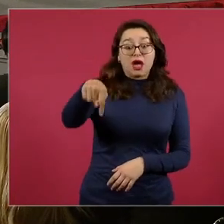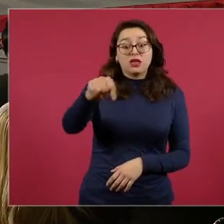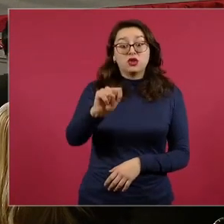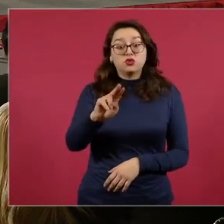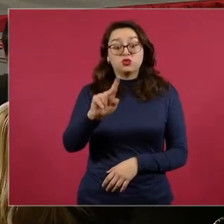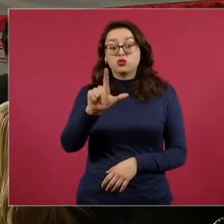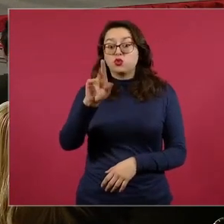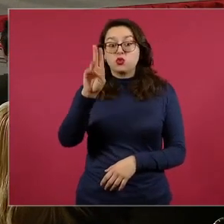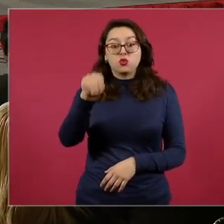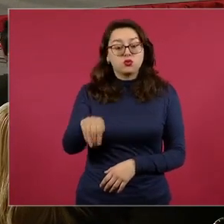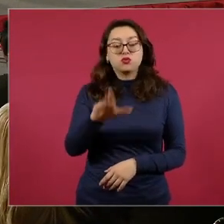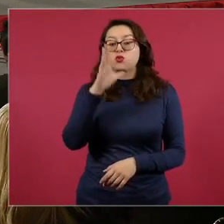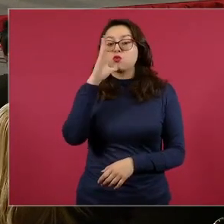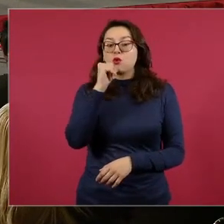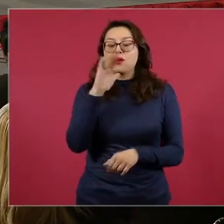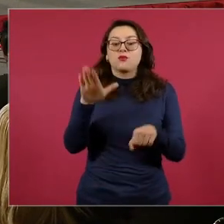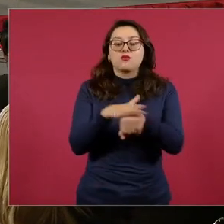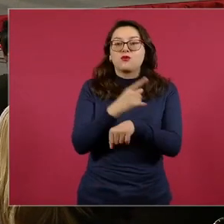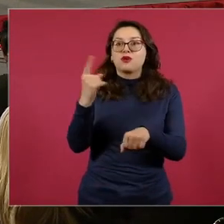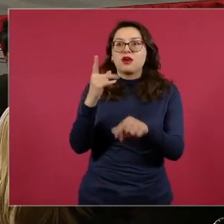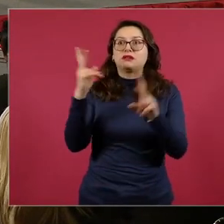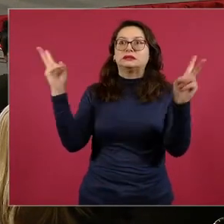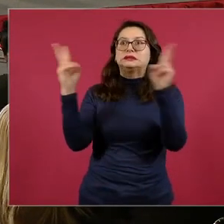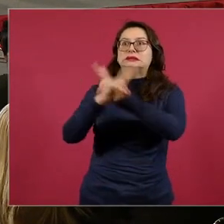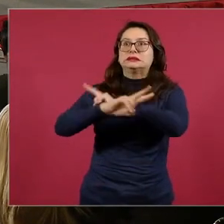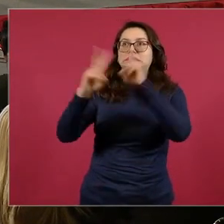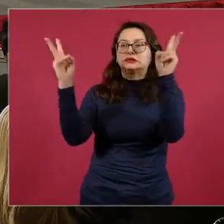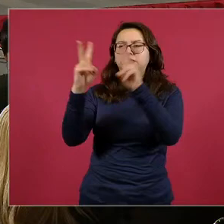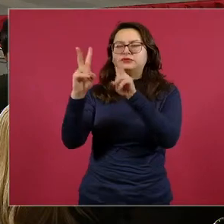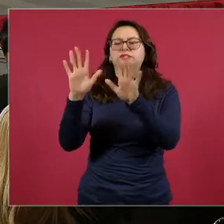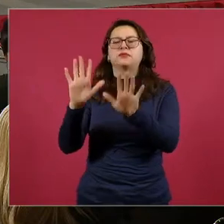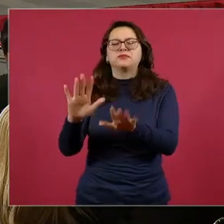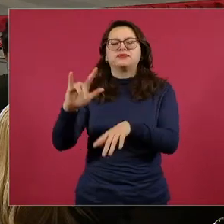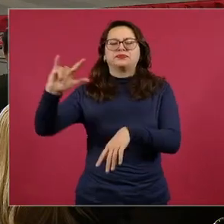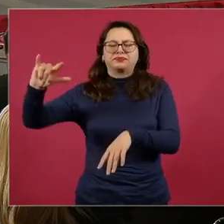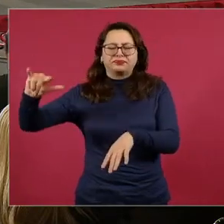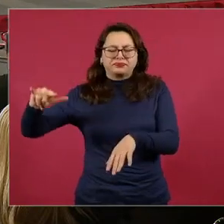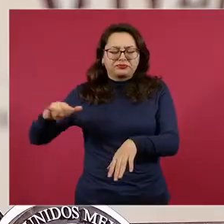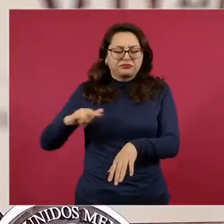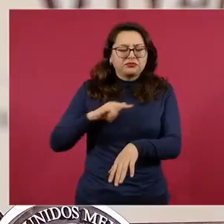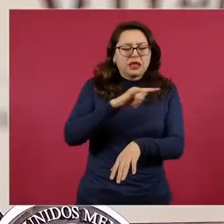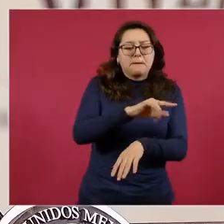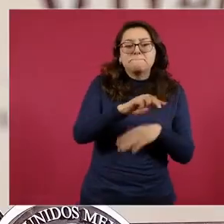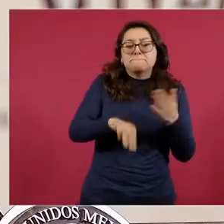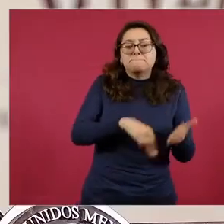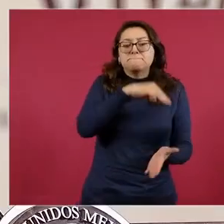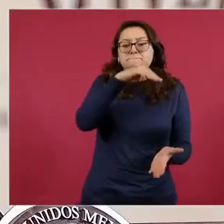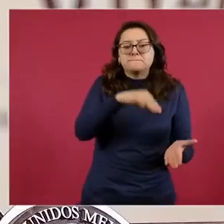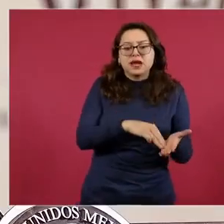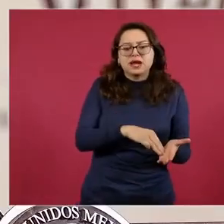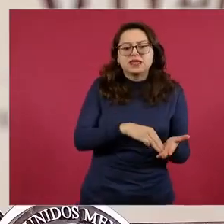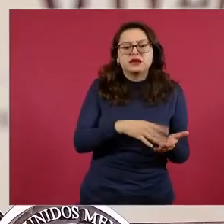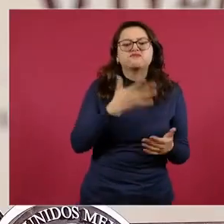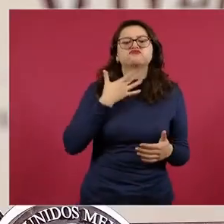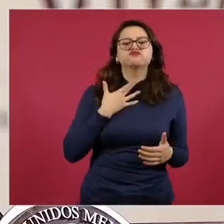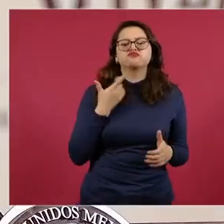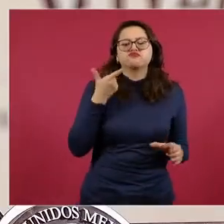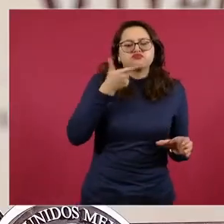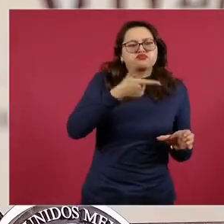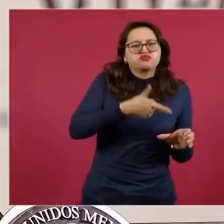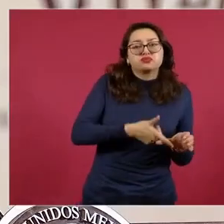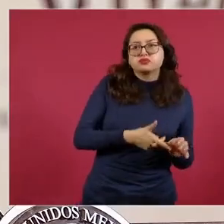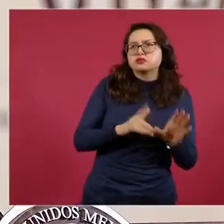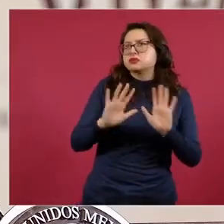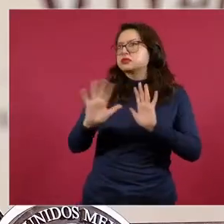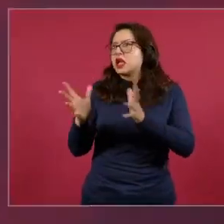tantito. La aeronave recargó combustible, esperó mejores condiciones y más tarde arribó